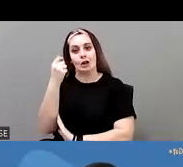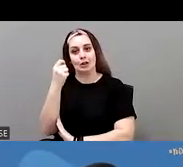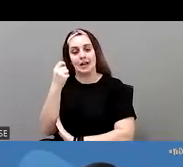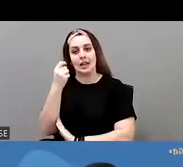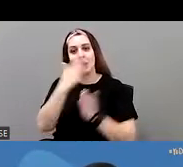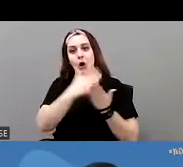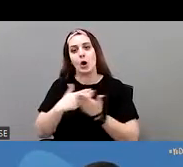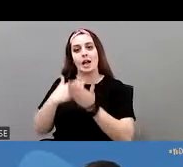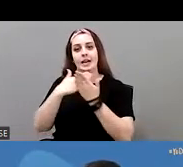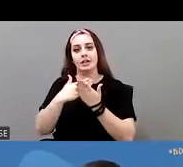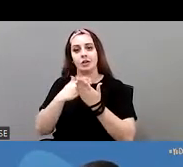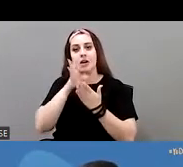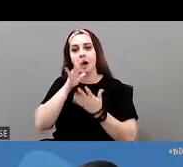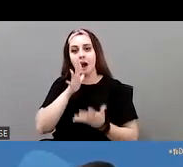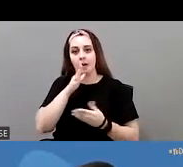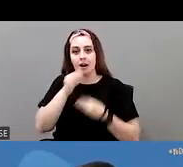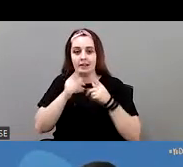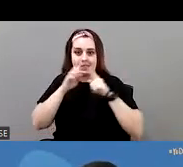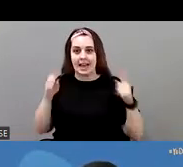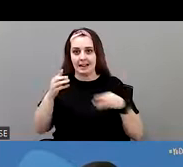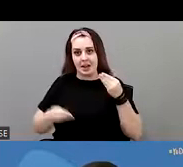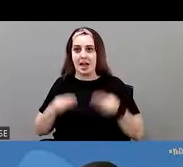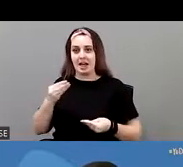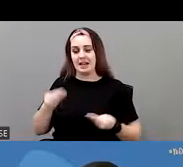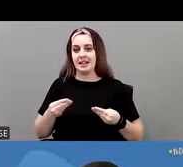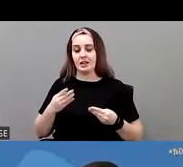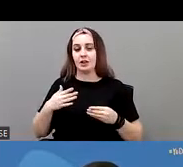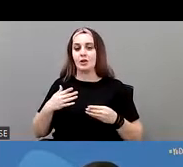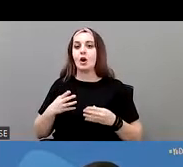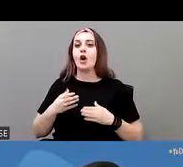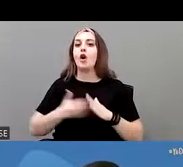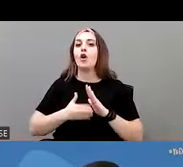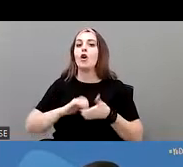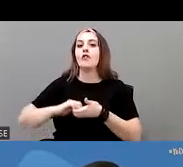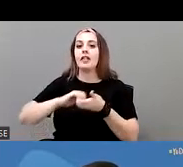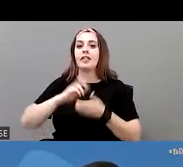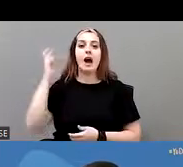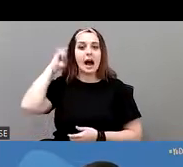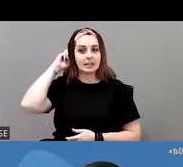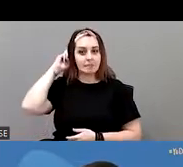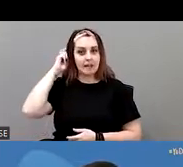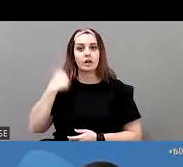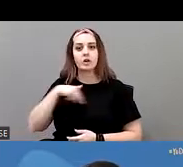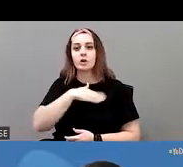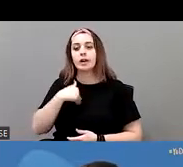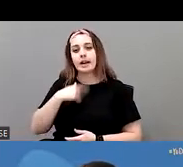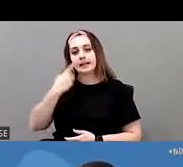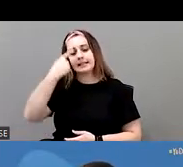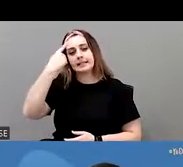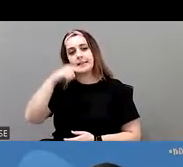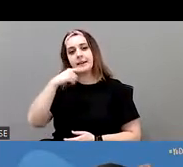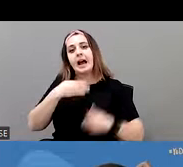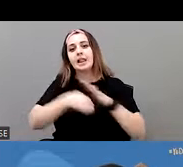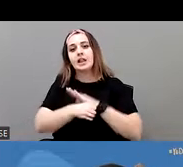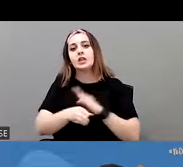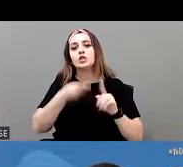estudio que estamos desarrollando este año desde Confederación ASPACE, con el que queremos conocer cómo es el acceso y uso de